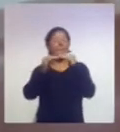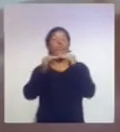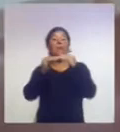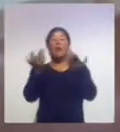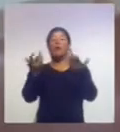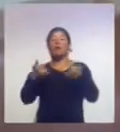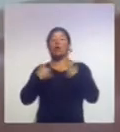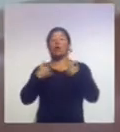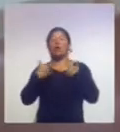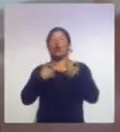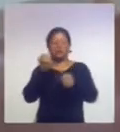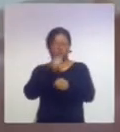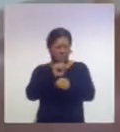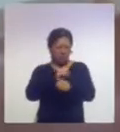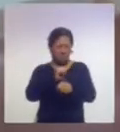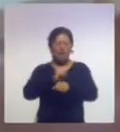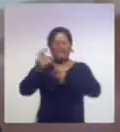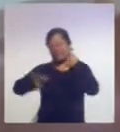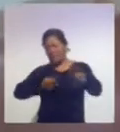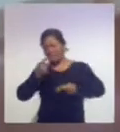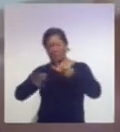secundaria